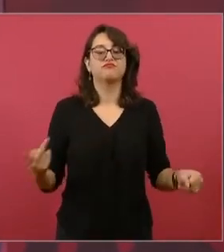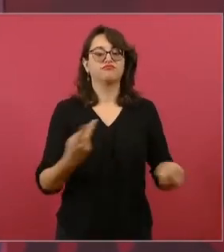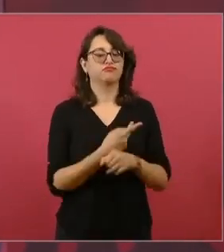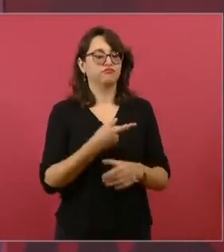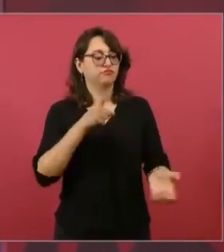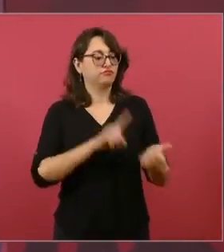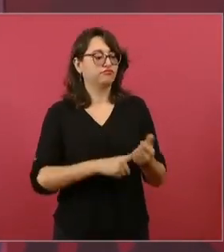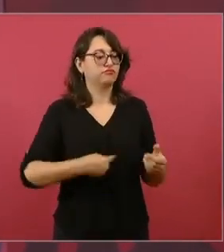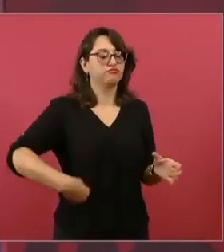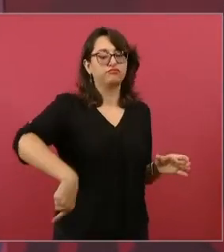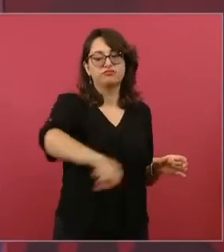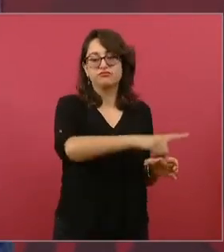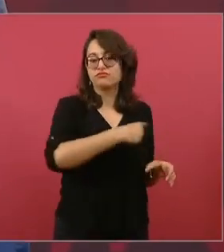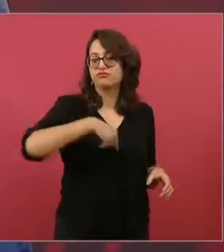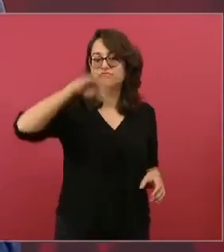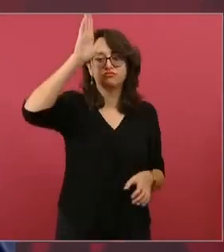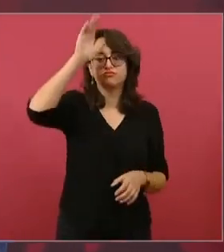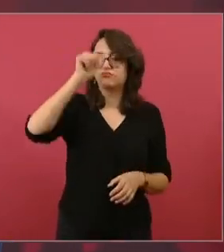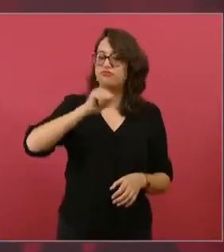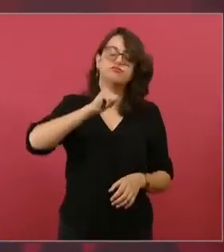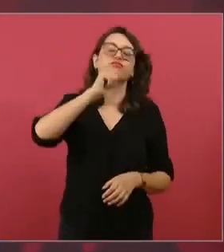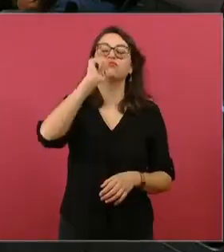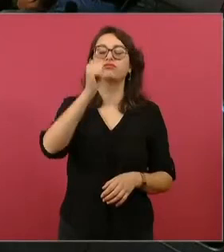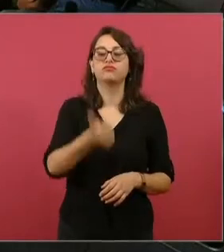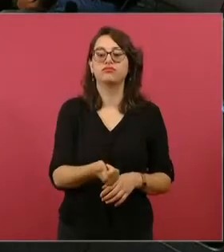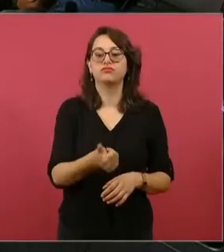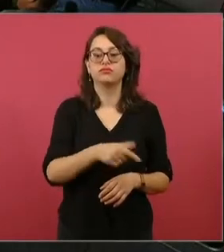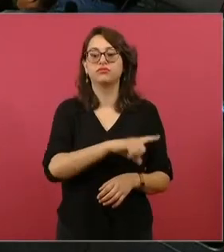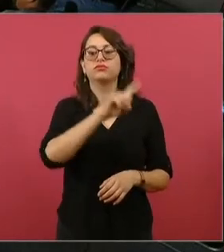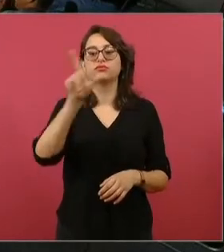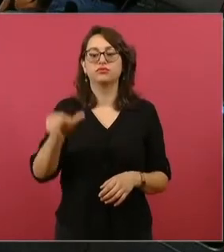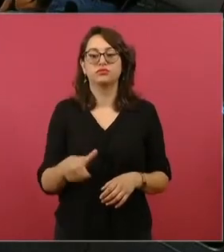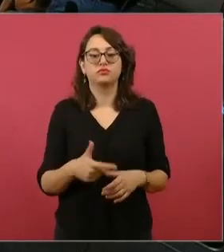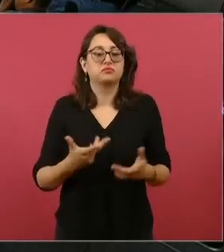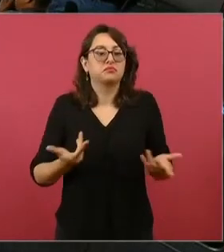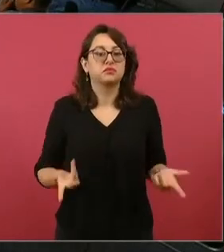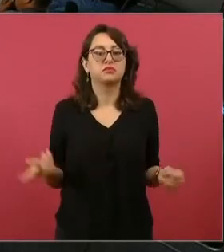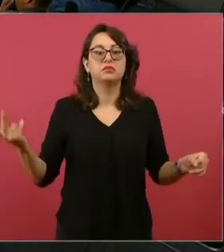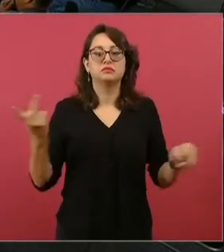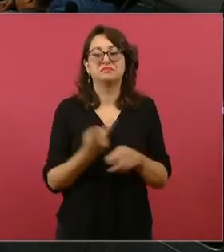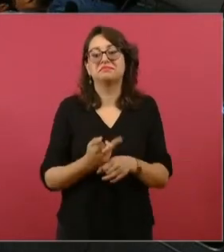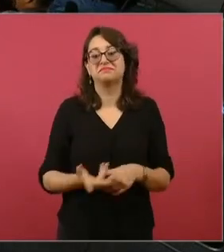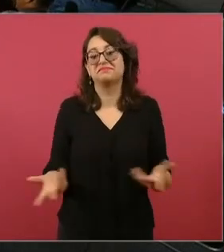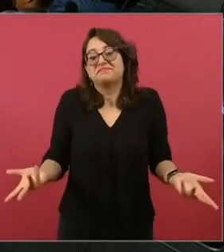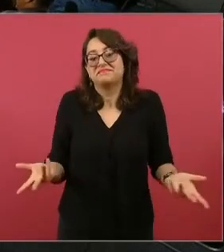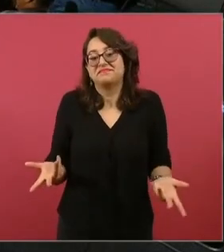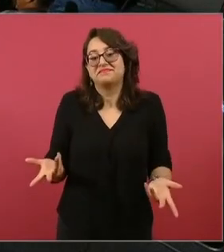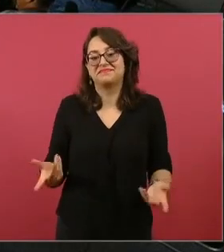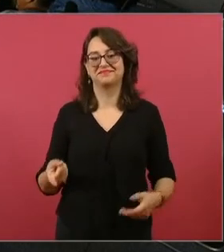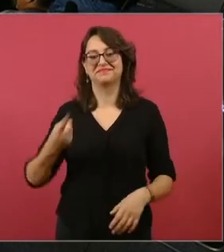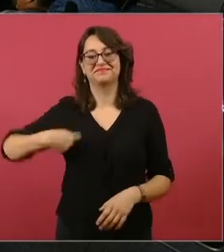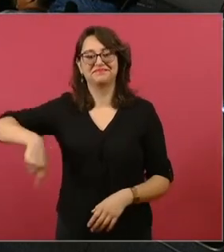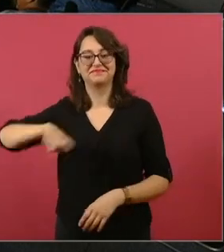acuerdo. De todas maneras, íbamos a ganar,